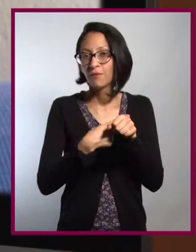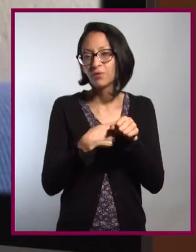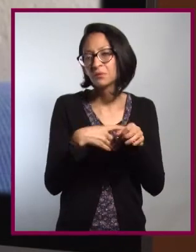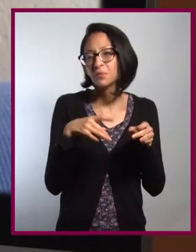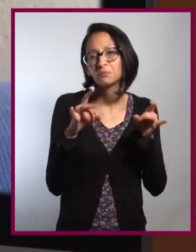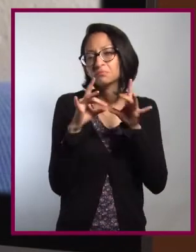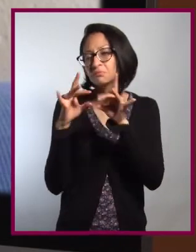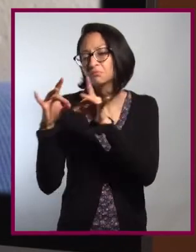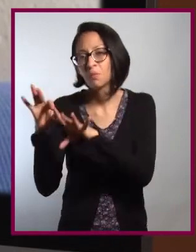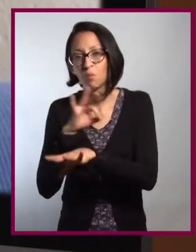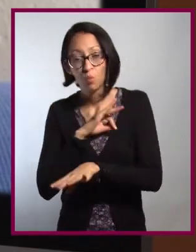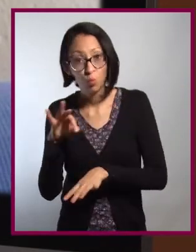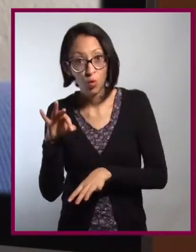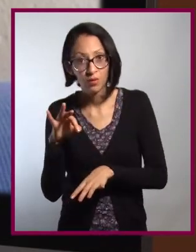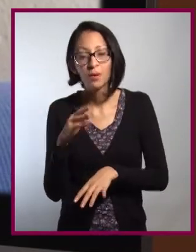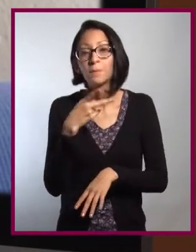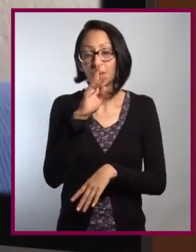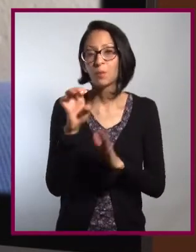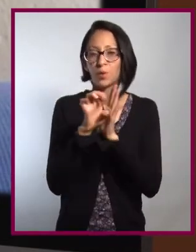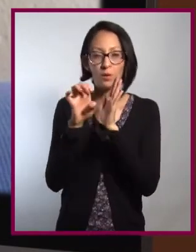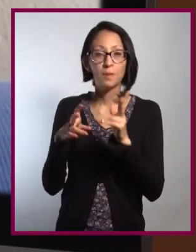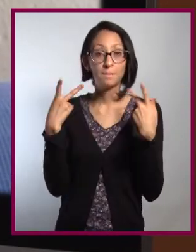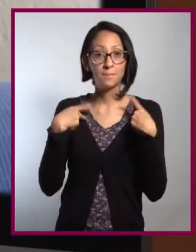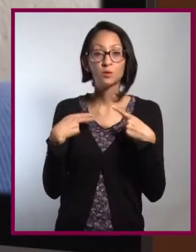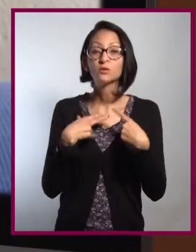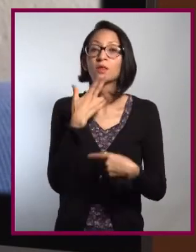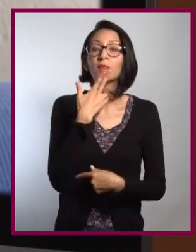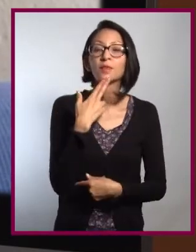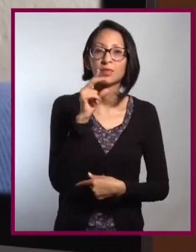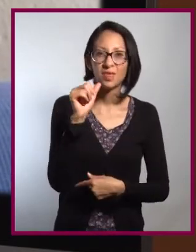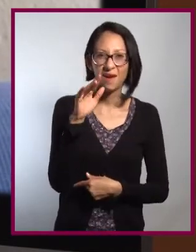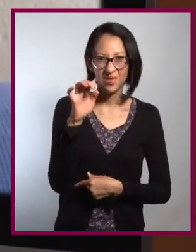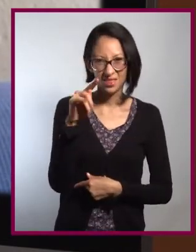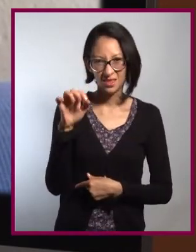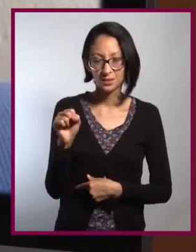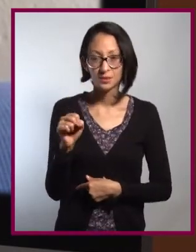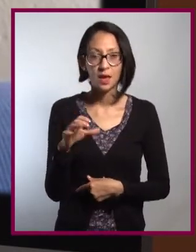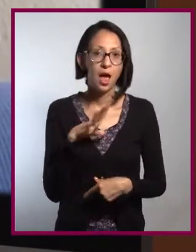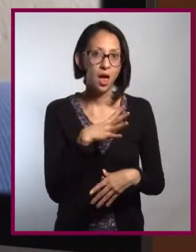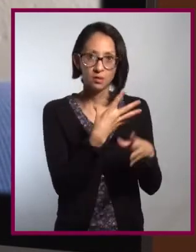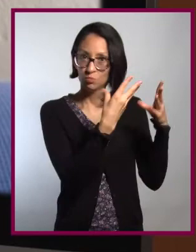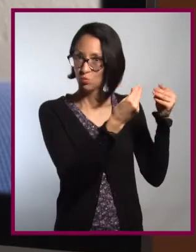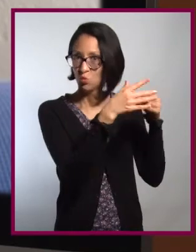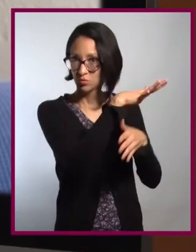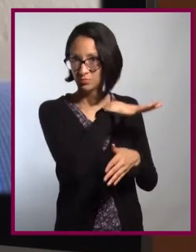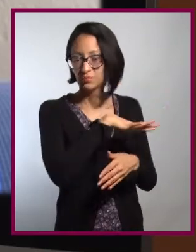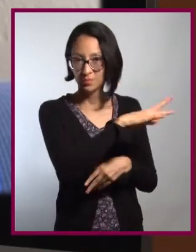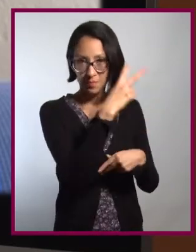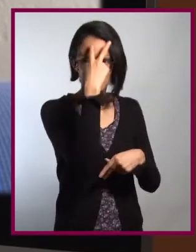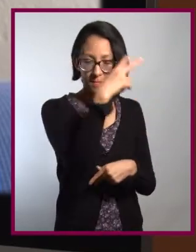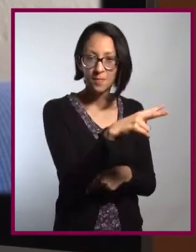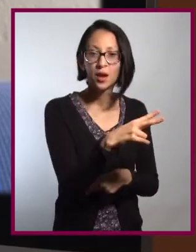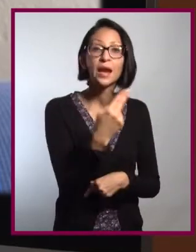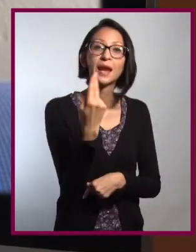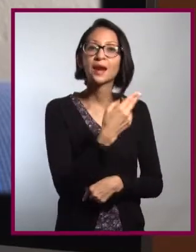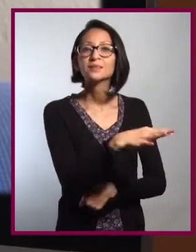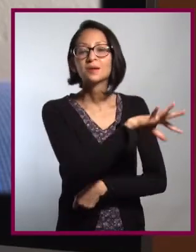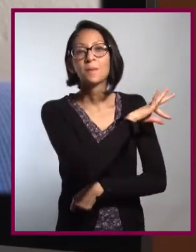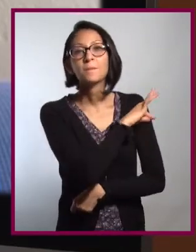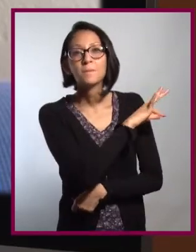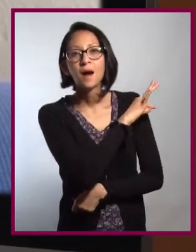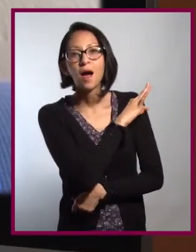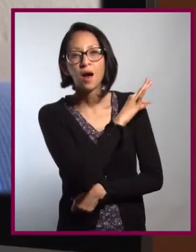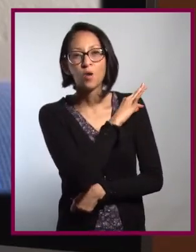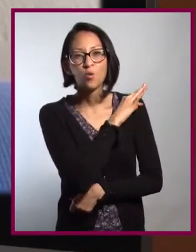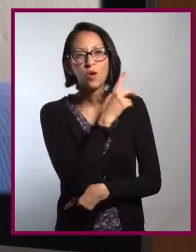puedo decir, por ejemplo, que personas diabéticas, que son muy numerosas en nuestro país, requieren, por ejemplo, una vacuna poco conocida